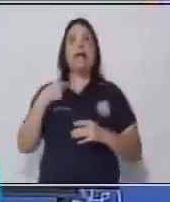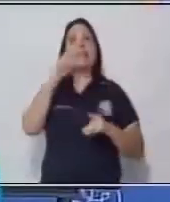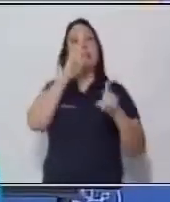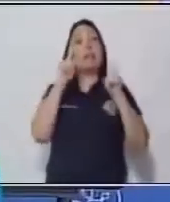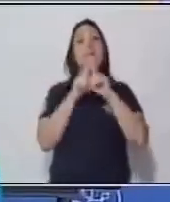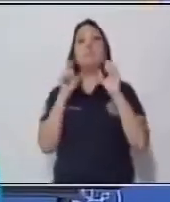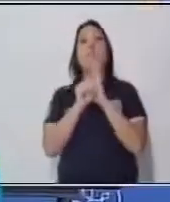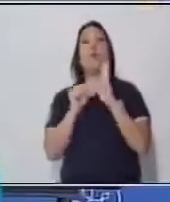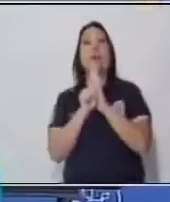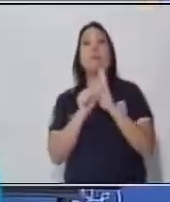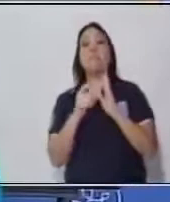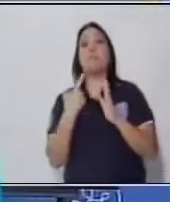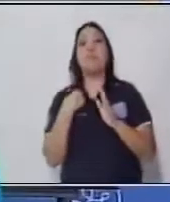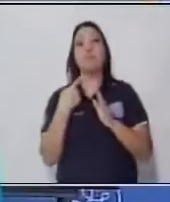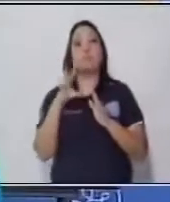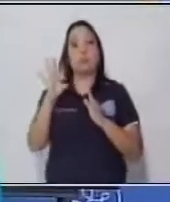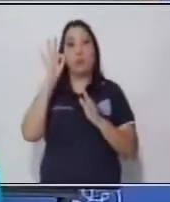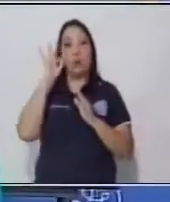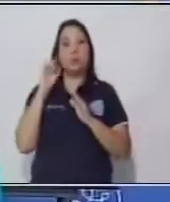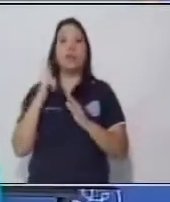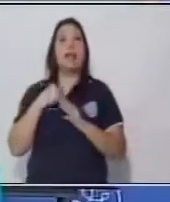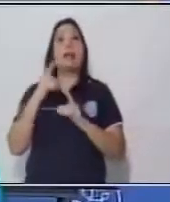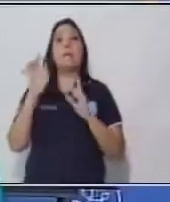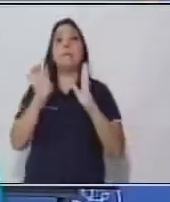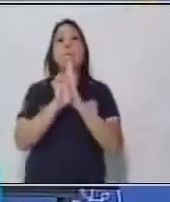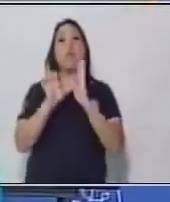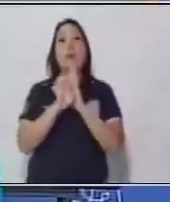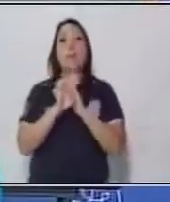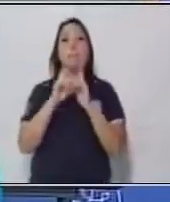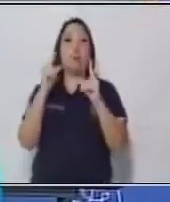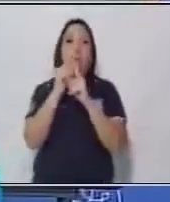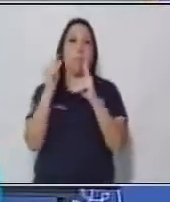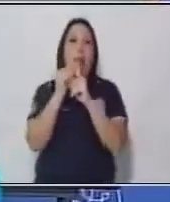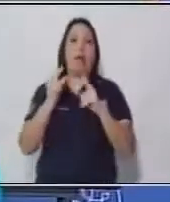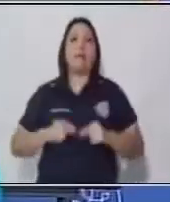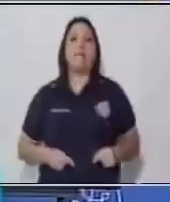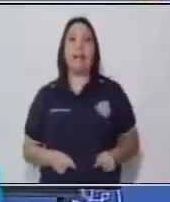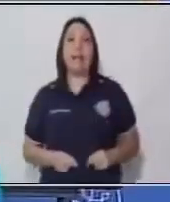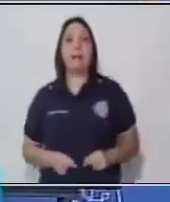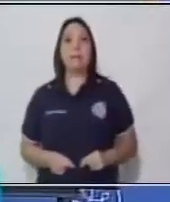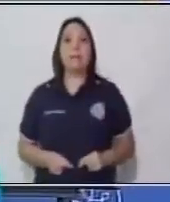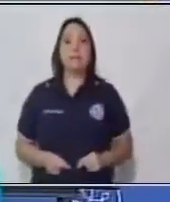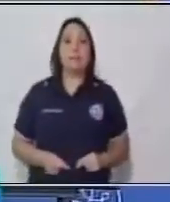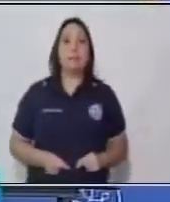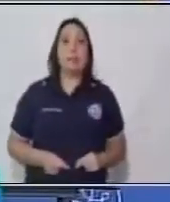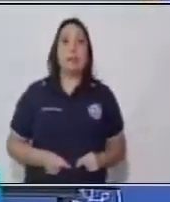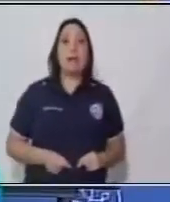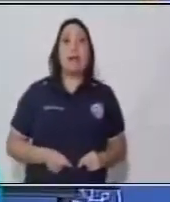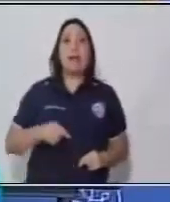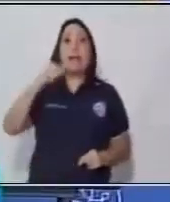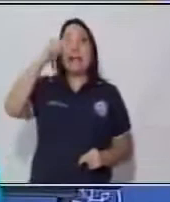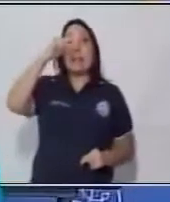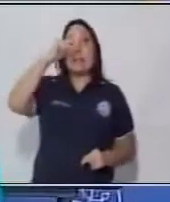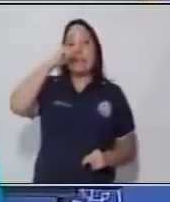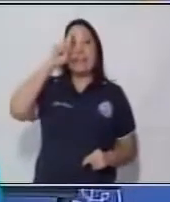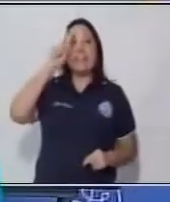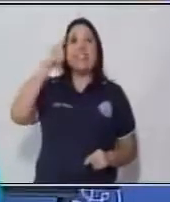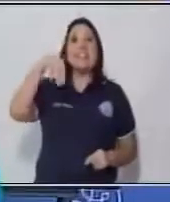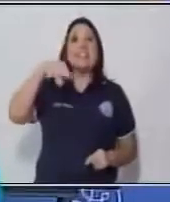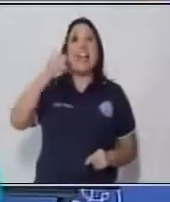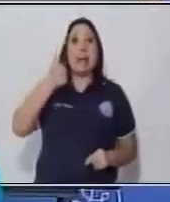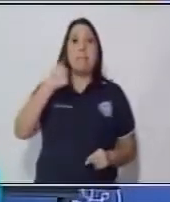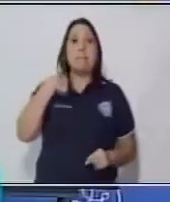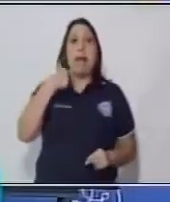también de la siguiente palabra, por ejemplo, la palabra trama, que usted